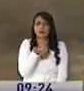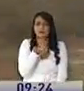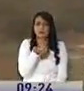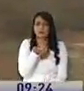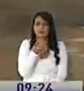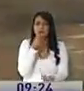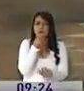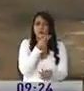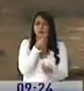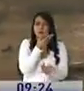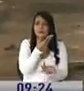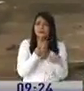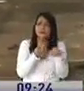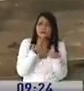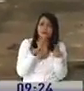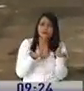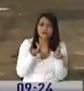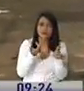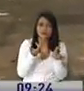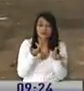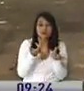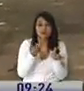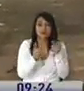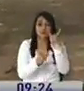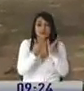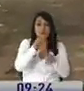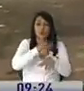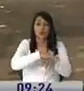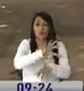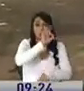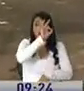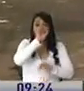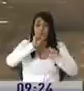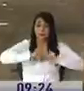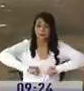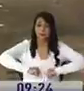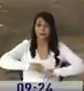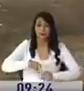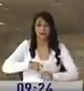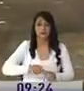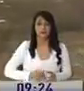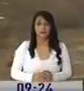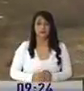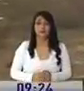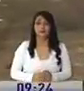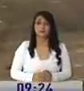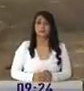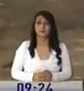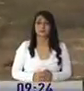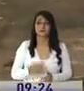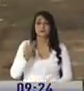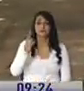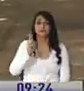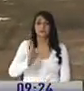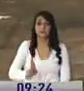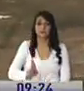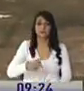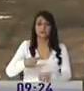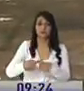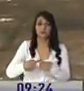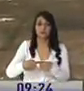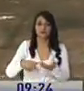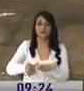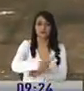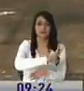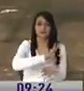información cuentan Para poder dar con los responsables de este crimen que se ha registrado en el sur de la capital también ya